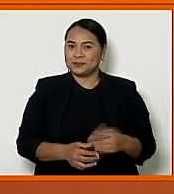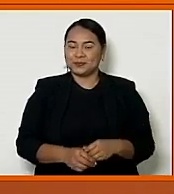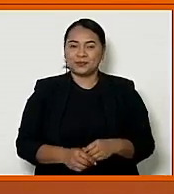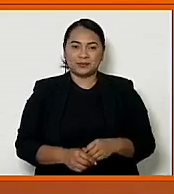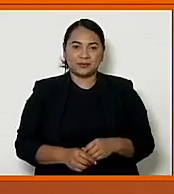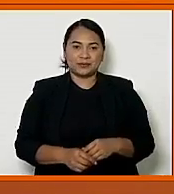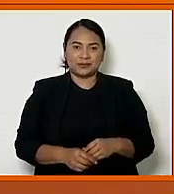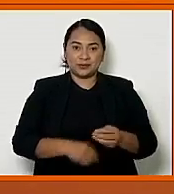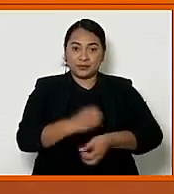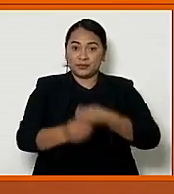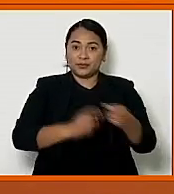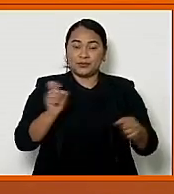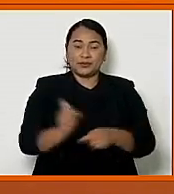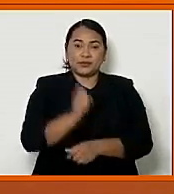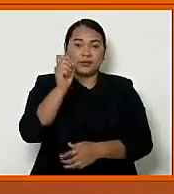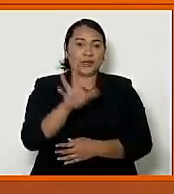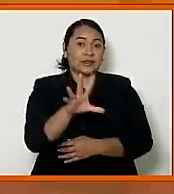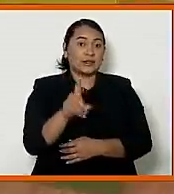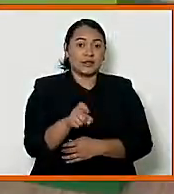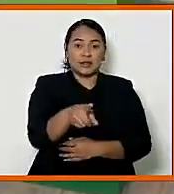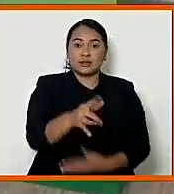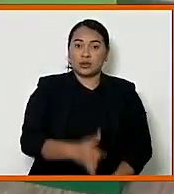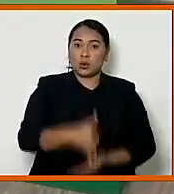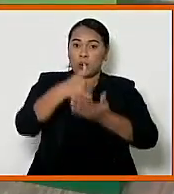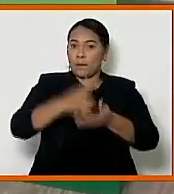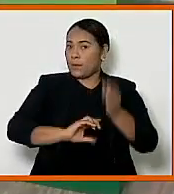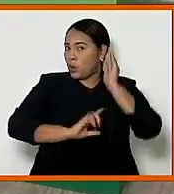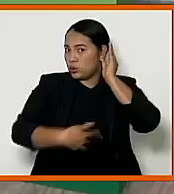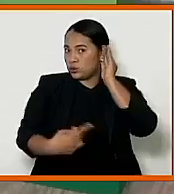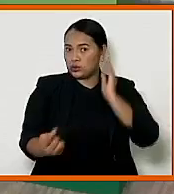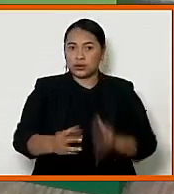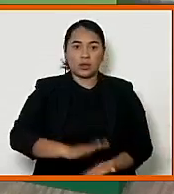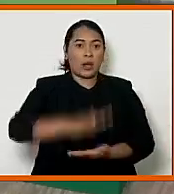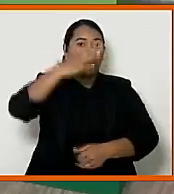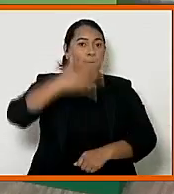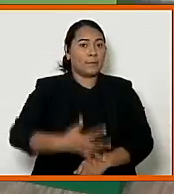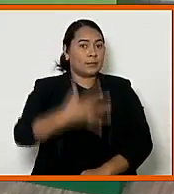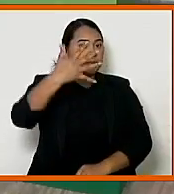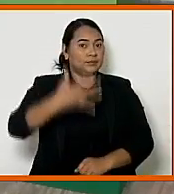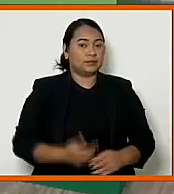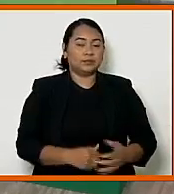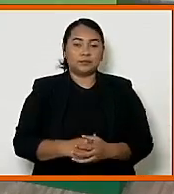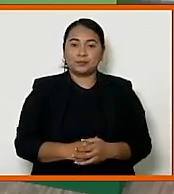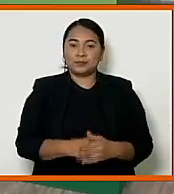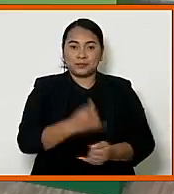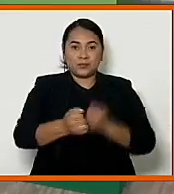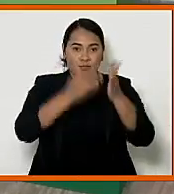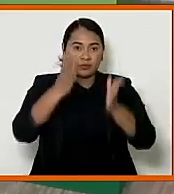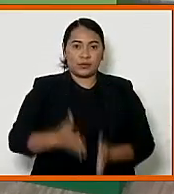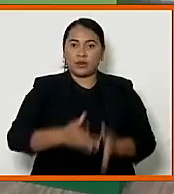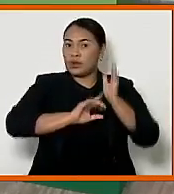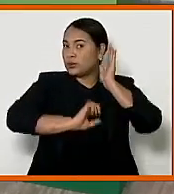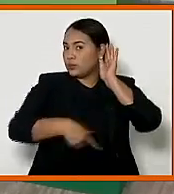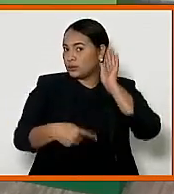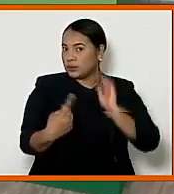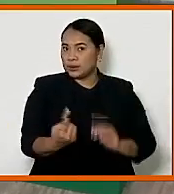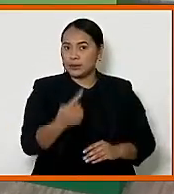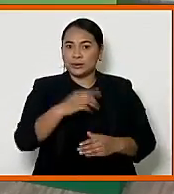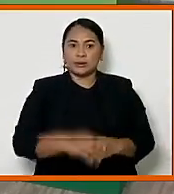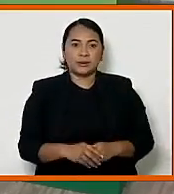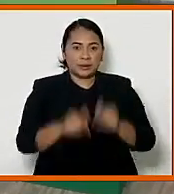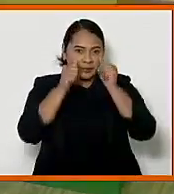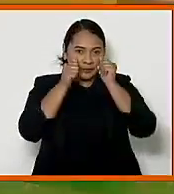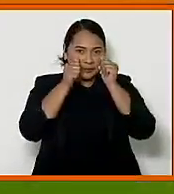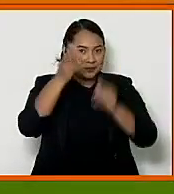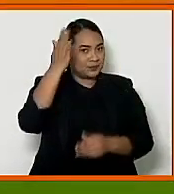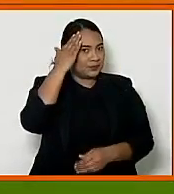Porque esta es 5X. Recuerda, querido jugador, que tu premio se multiplica por 5 en diaria. Pero si eres jugador para más 1, atento, porque tu